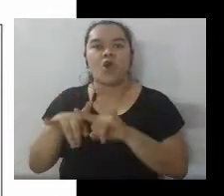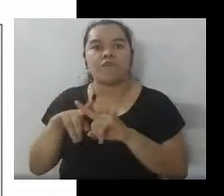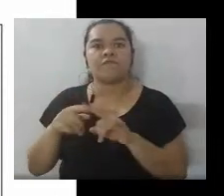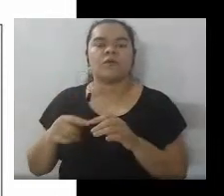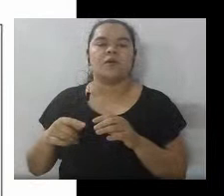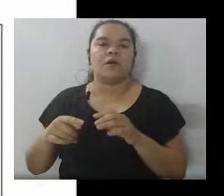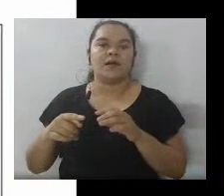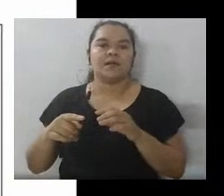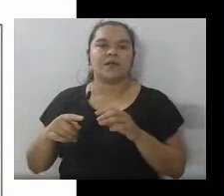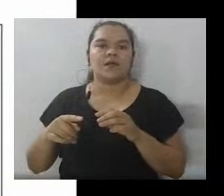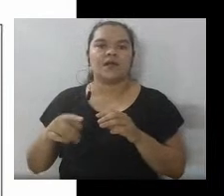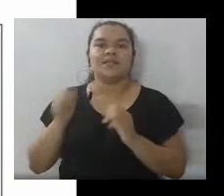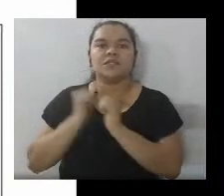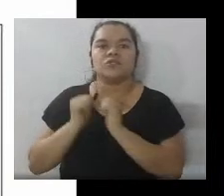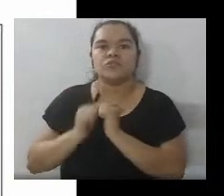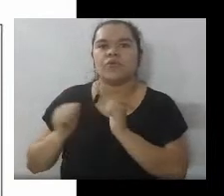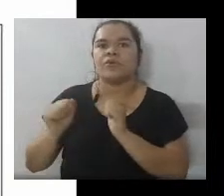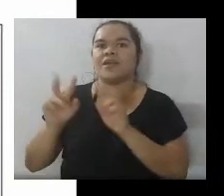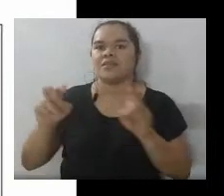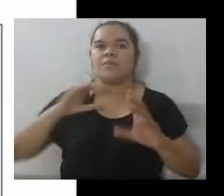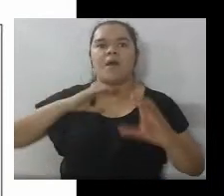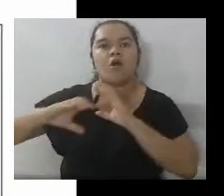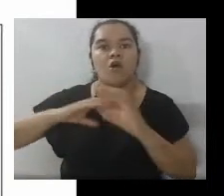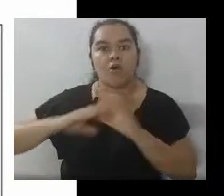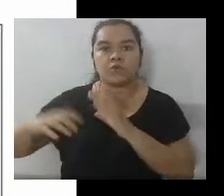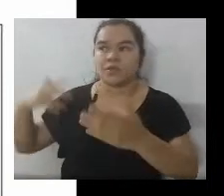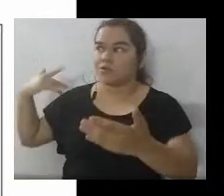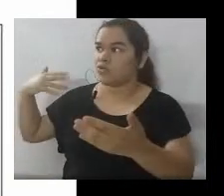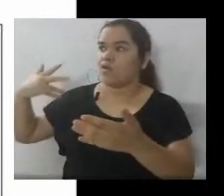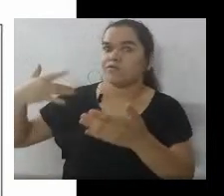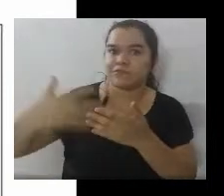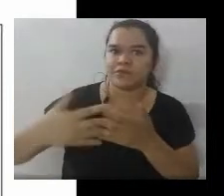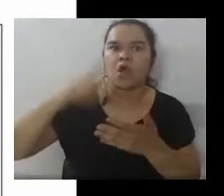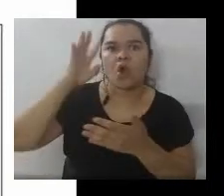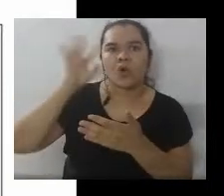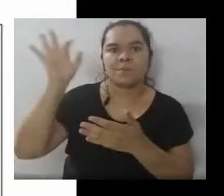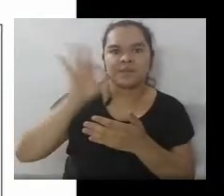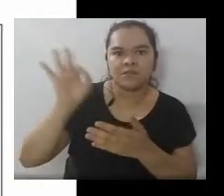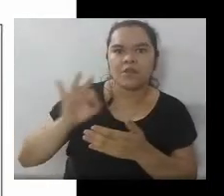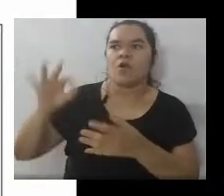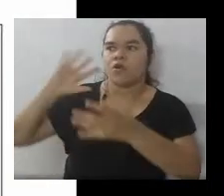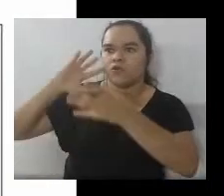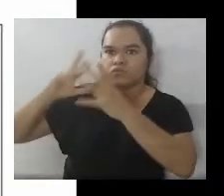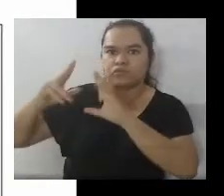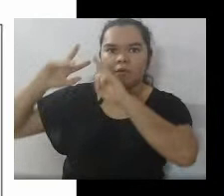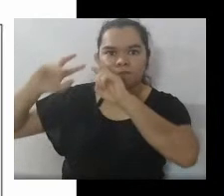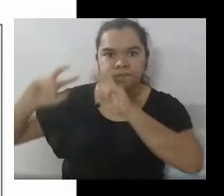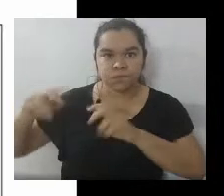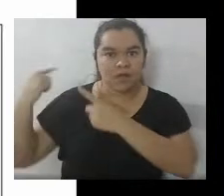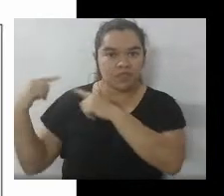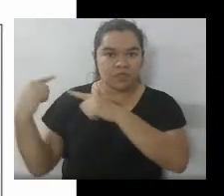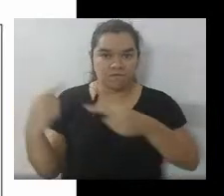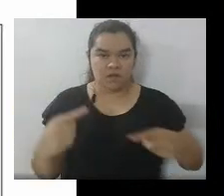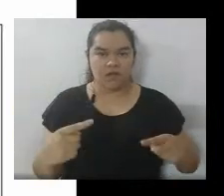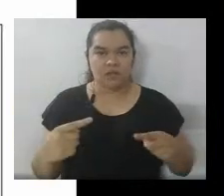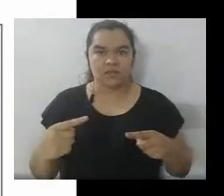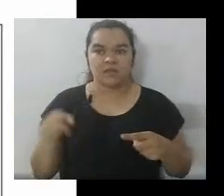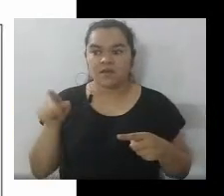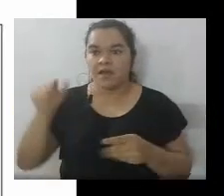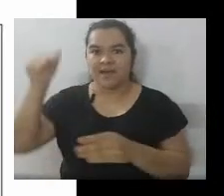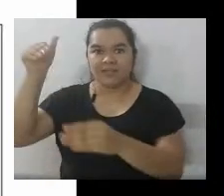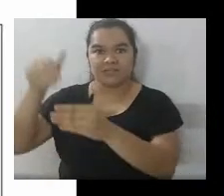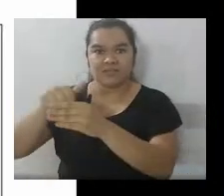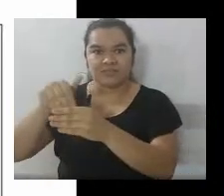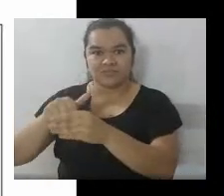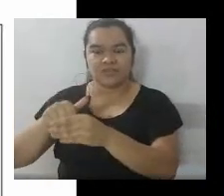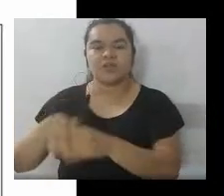computación, redes de datos, bases de datos 2 y métodos computacionales, se desarrollan estrategias